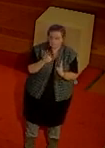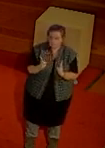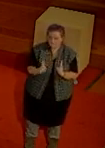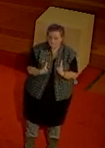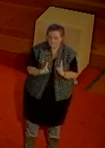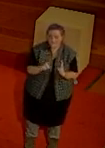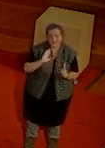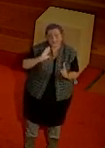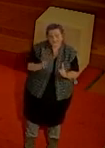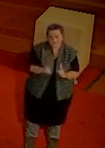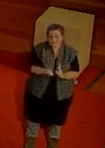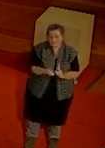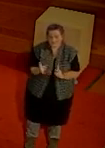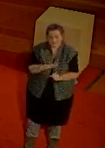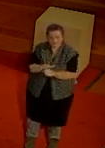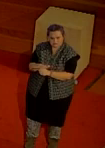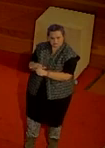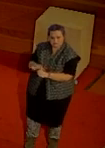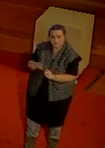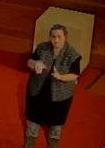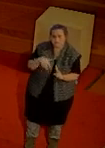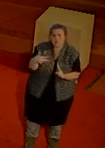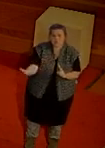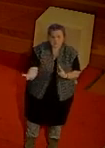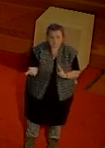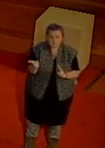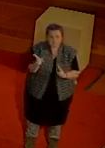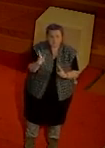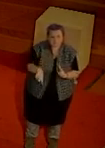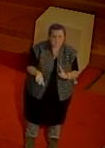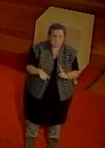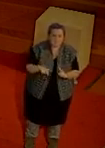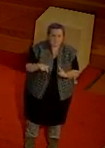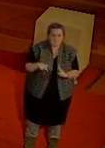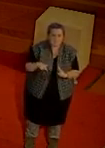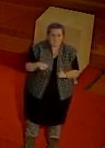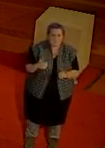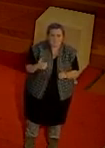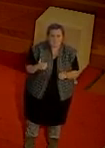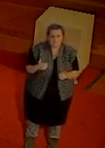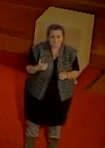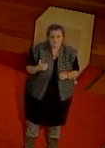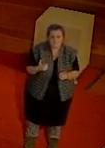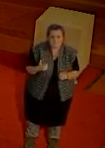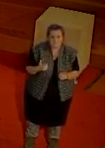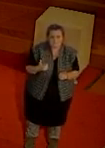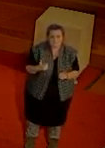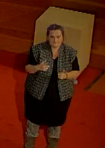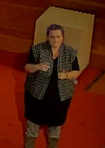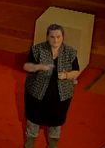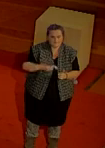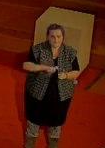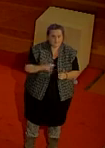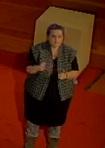repercusiones también fuera de esa región indop que ya digo cabría calificar como